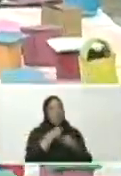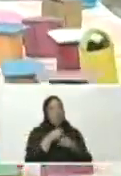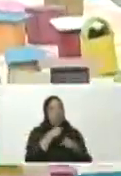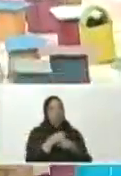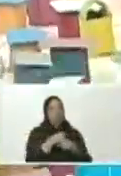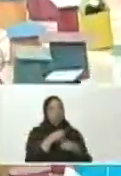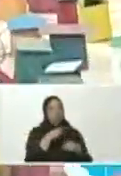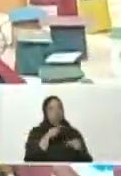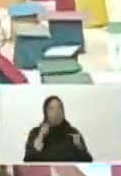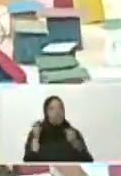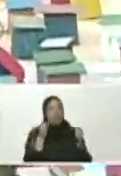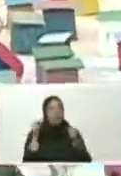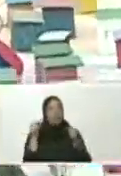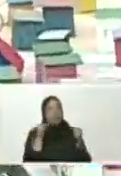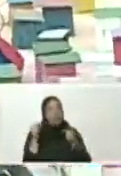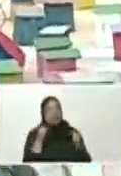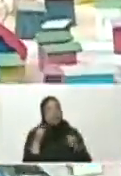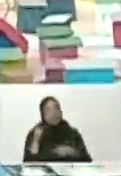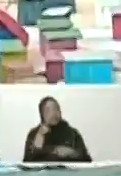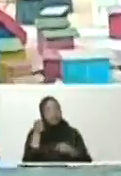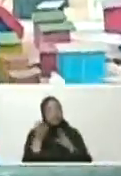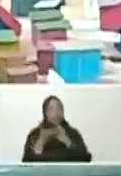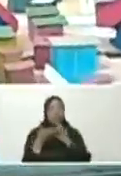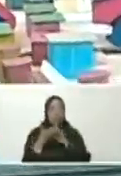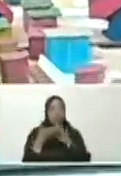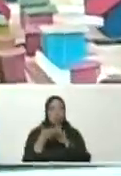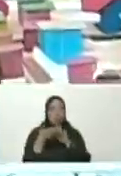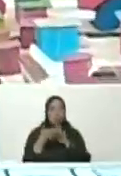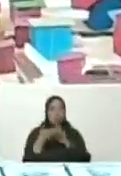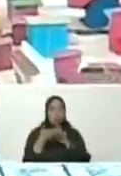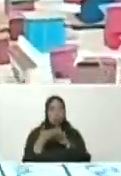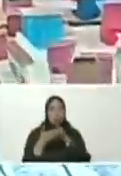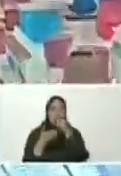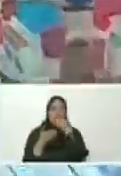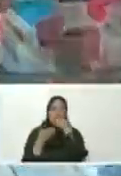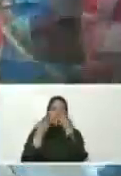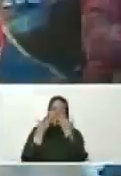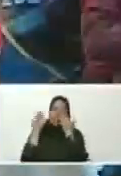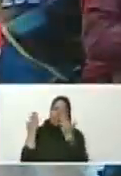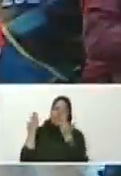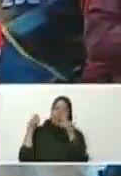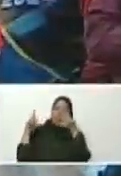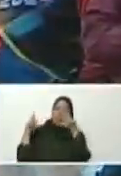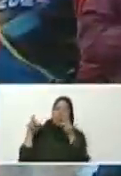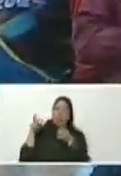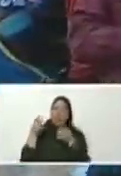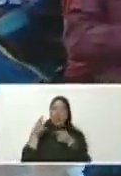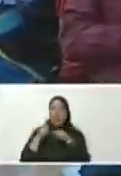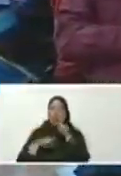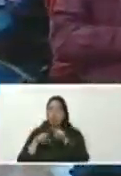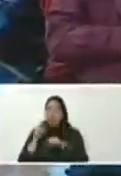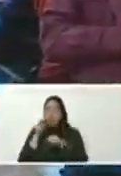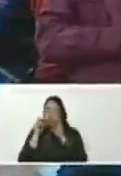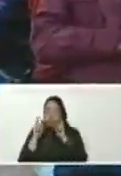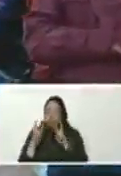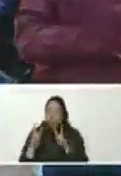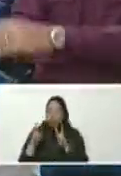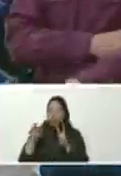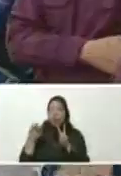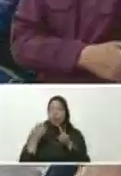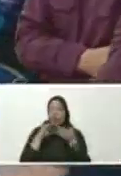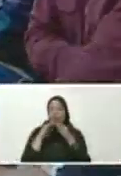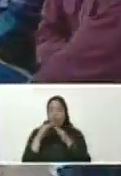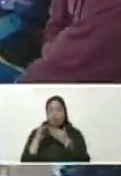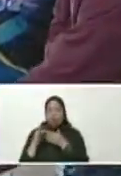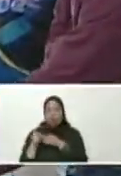ahí tienen todo lo que tiene que ver el mapa de soluciones y la agenda concreta de acción de los consejos